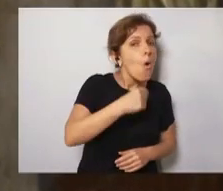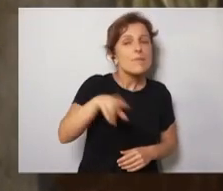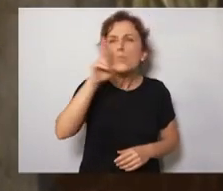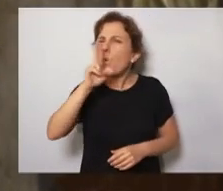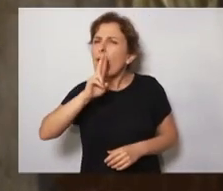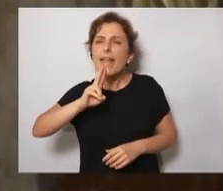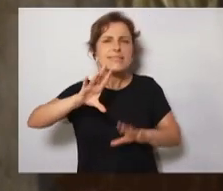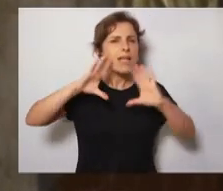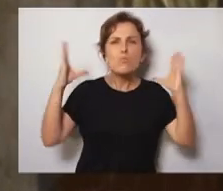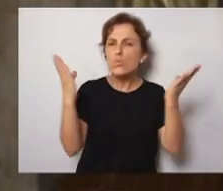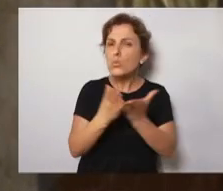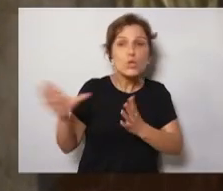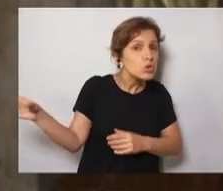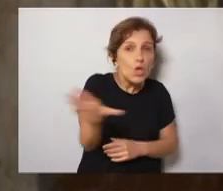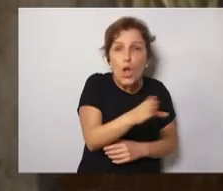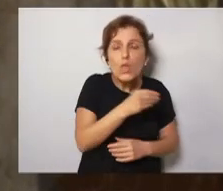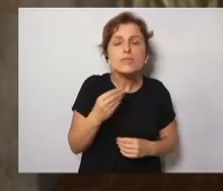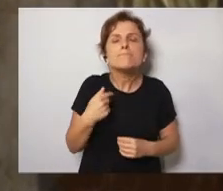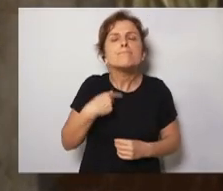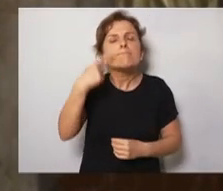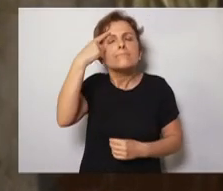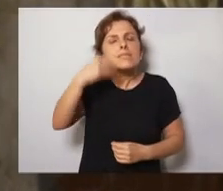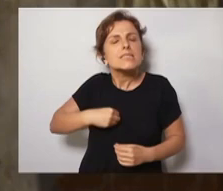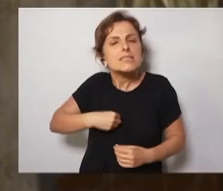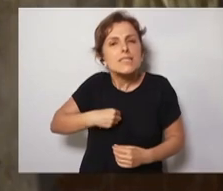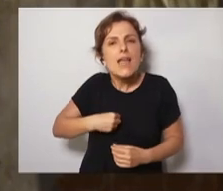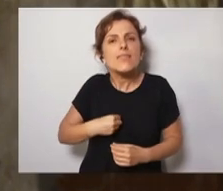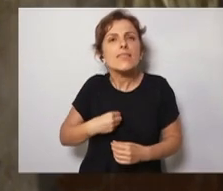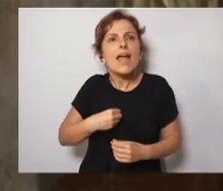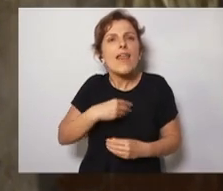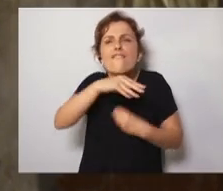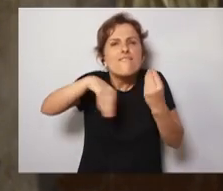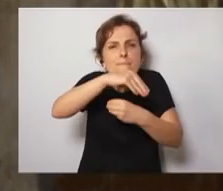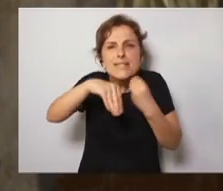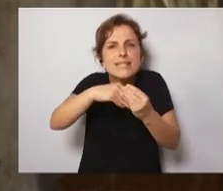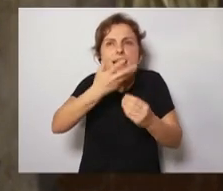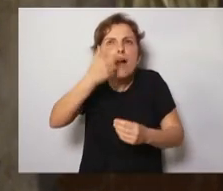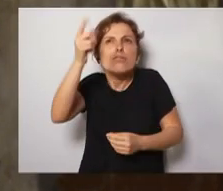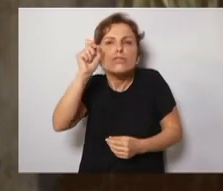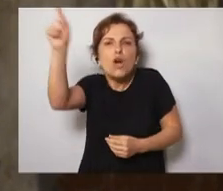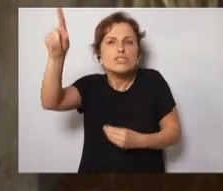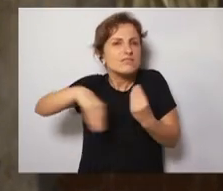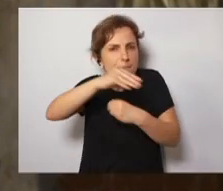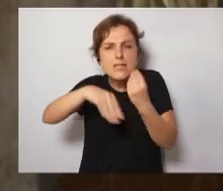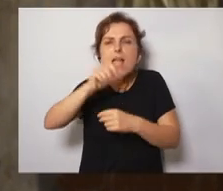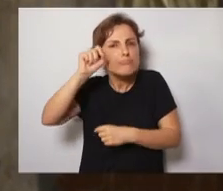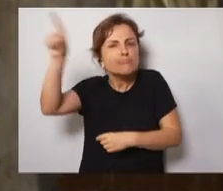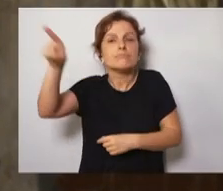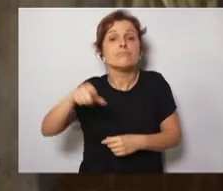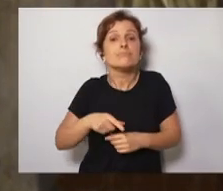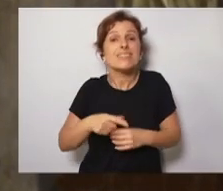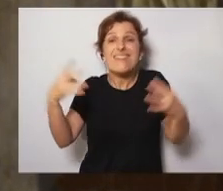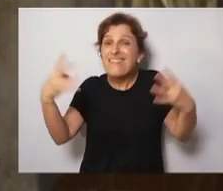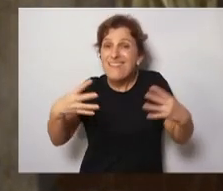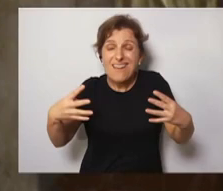mundo para que se reconozcan miembros de una misma familia de dios y cesen las guerras especialmente